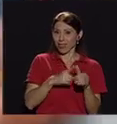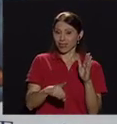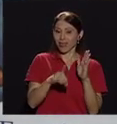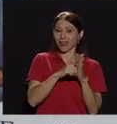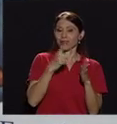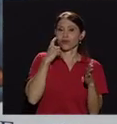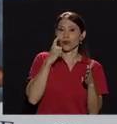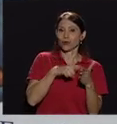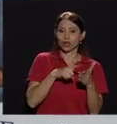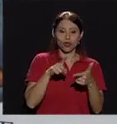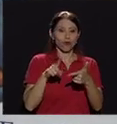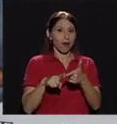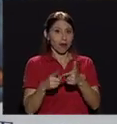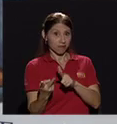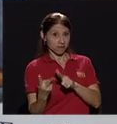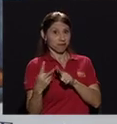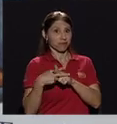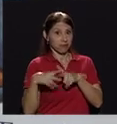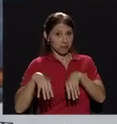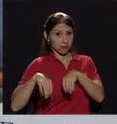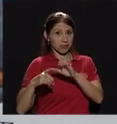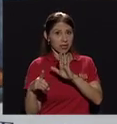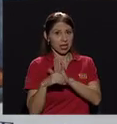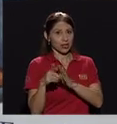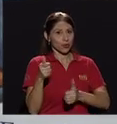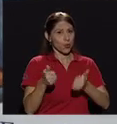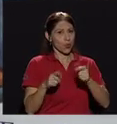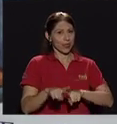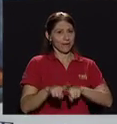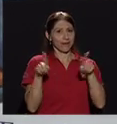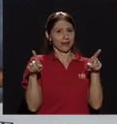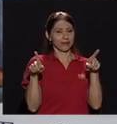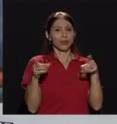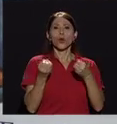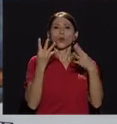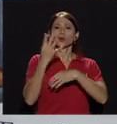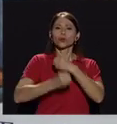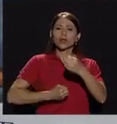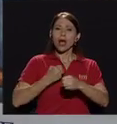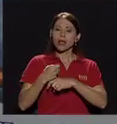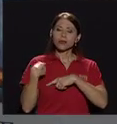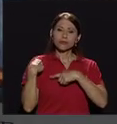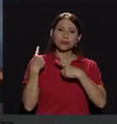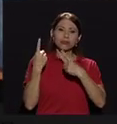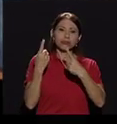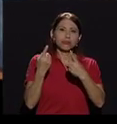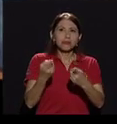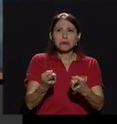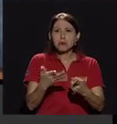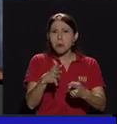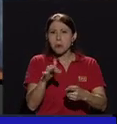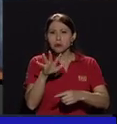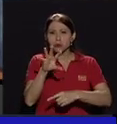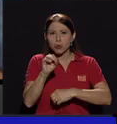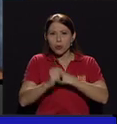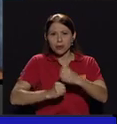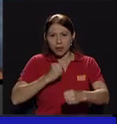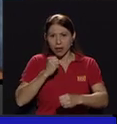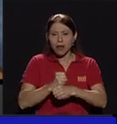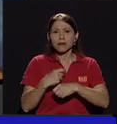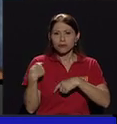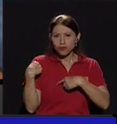la posibilidad de ejercer ese derecho. Tuvieron que pasar muchos años, estamos hablando de prácticamente medio